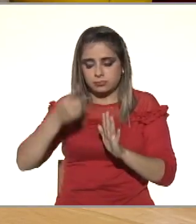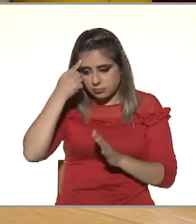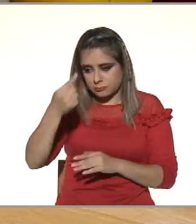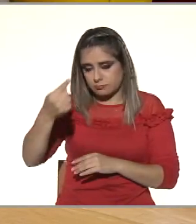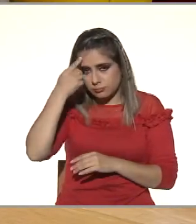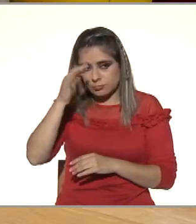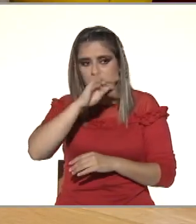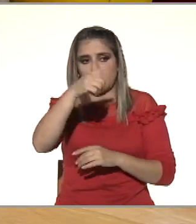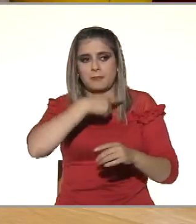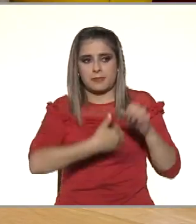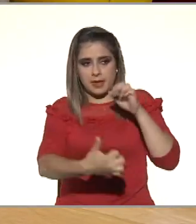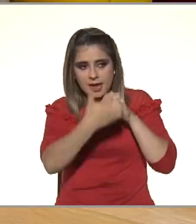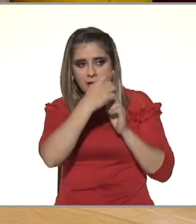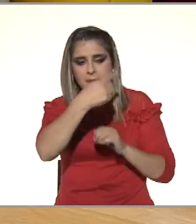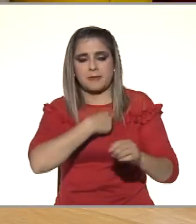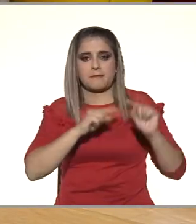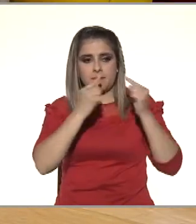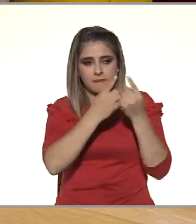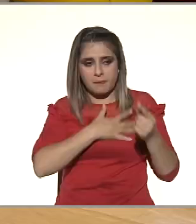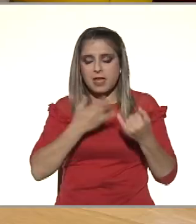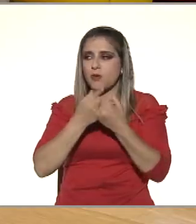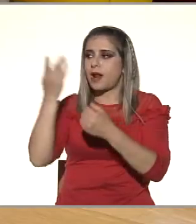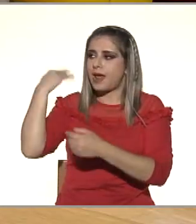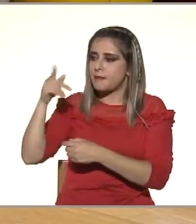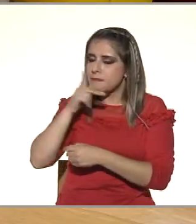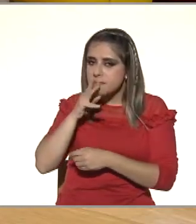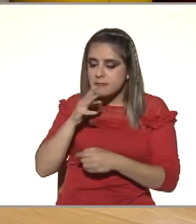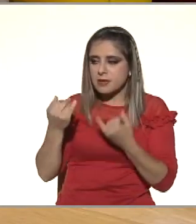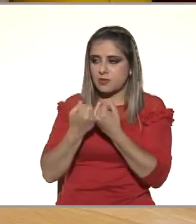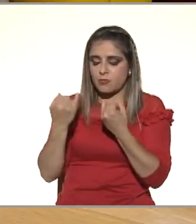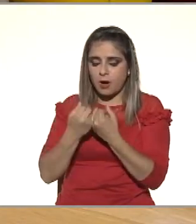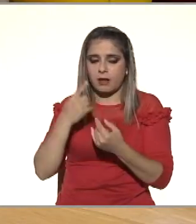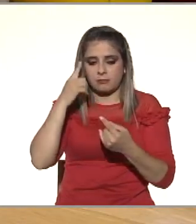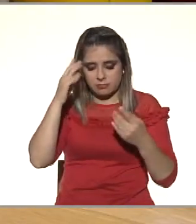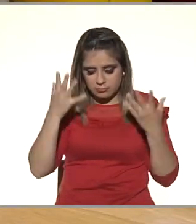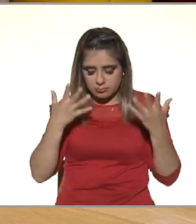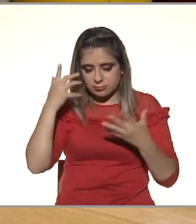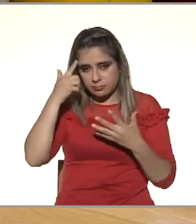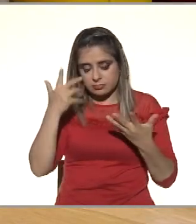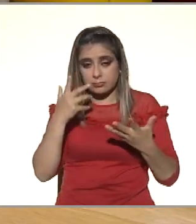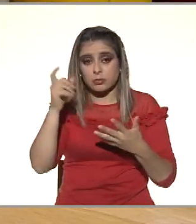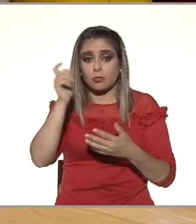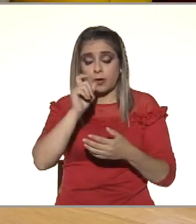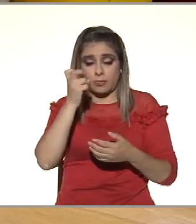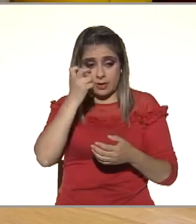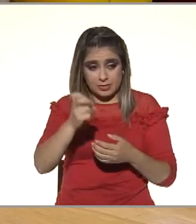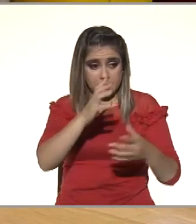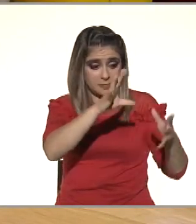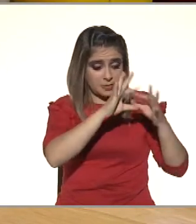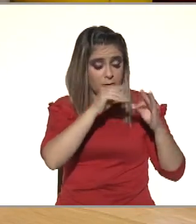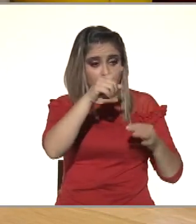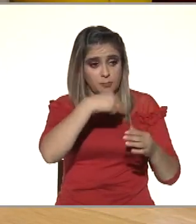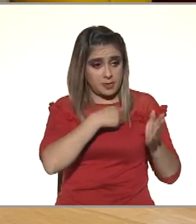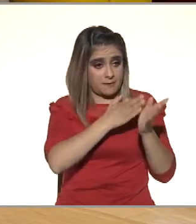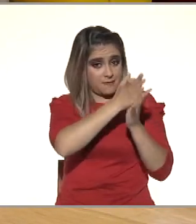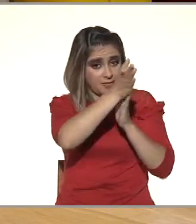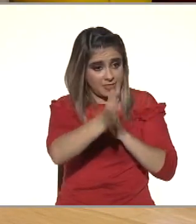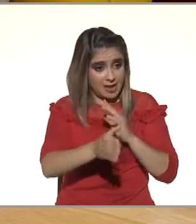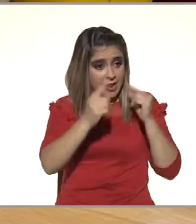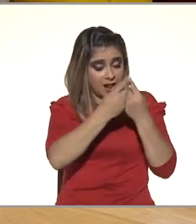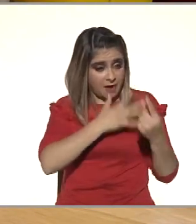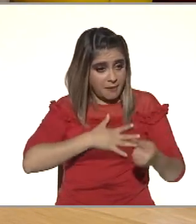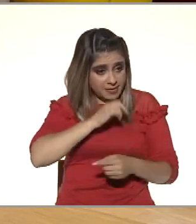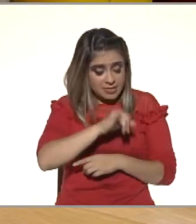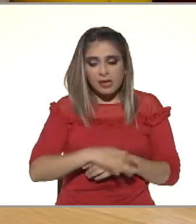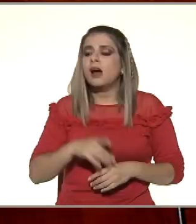Claro. Que es lo que le causa a la primera persona cuando te enteras del shock, de la infidelidad. Lo que es repetir y repetir, pero cuéntame,